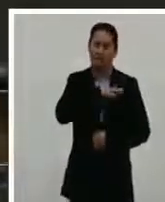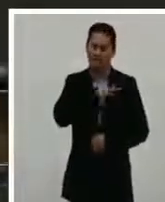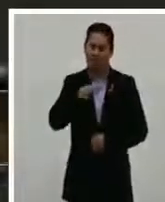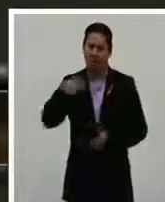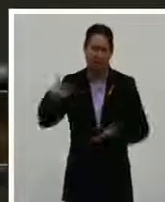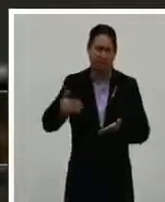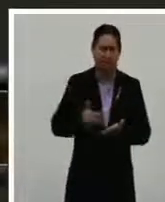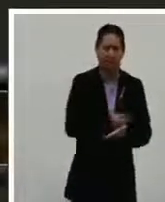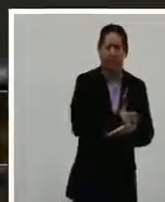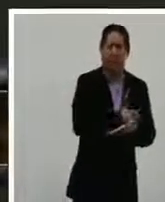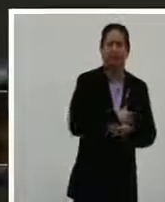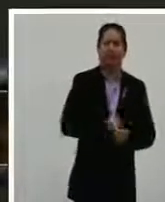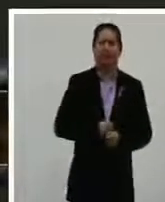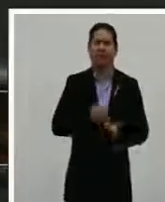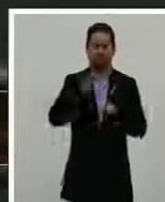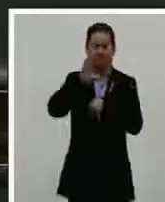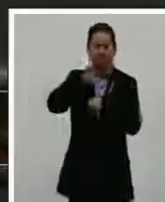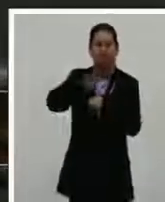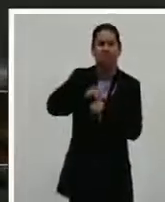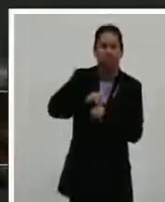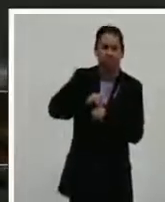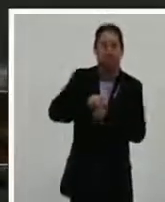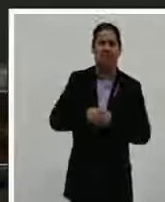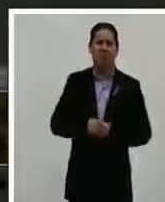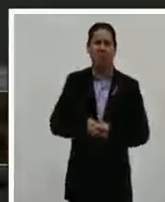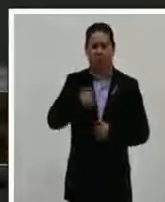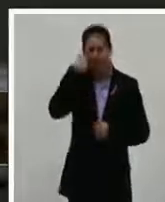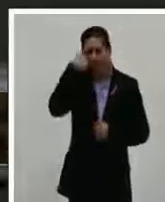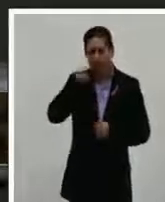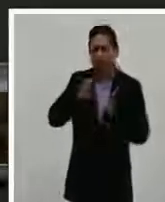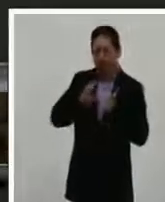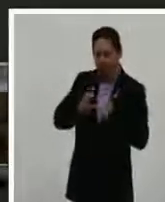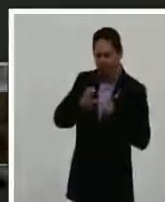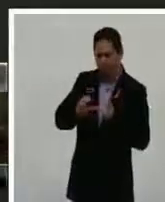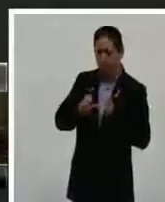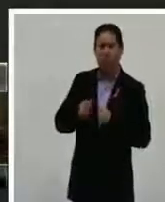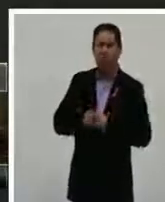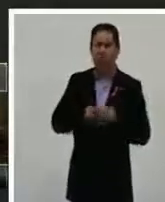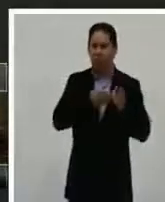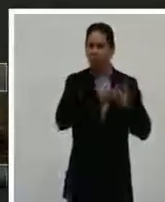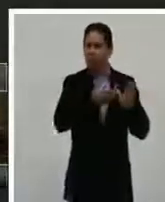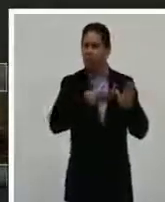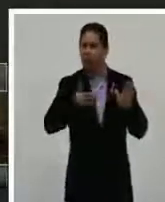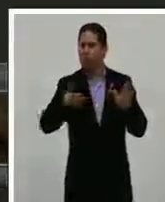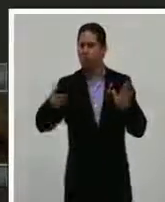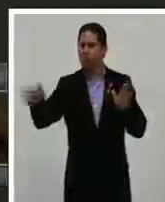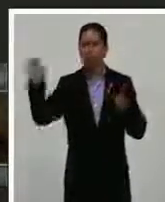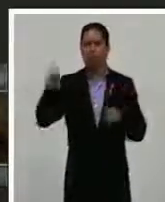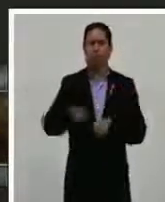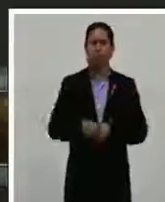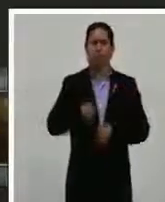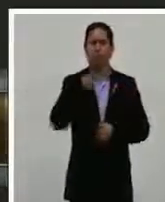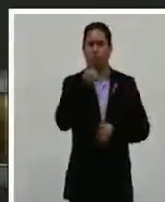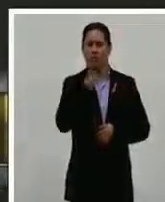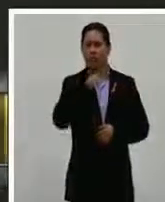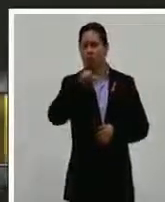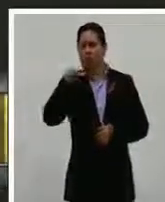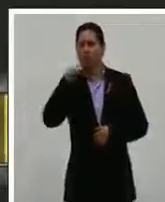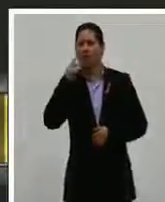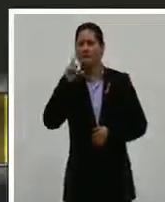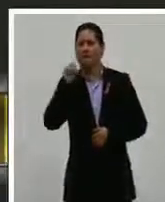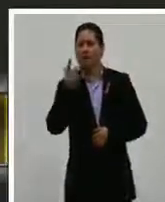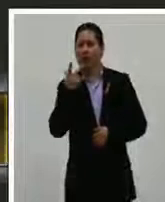acceder a una licencia por cuidados médicos con goce de sueldo por un periodo de tiempo de 1 a 28 días